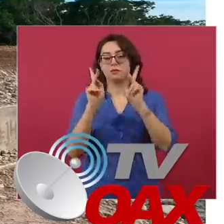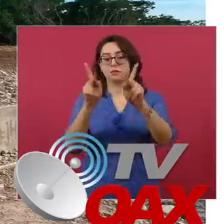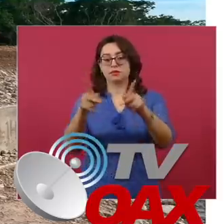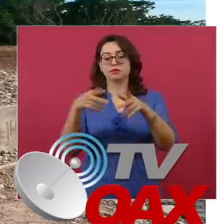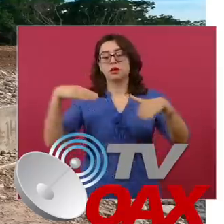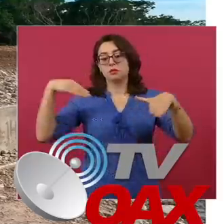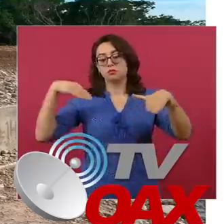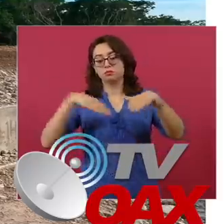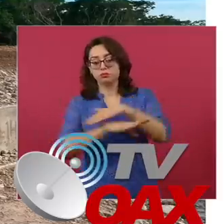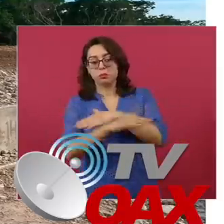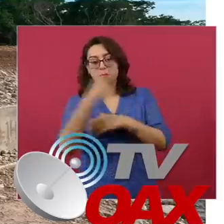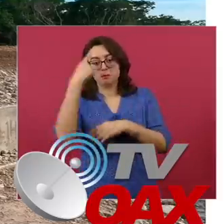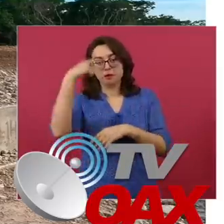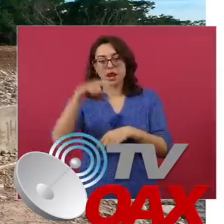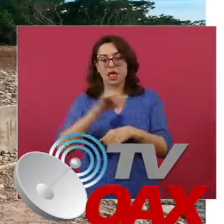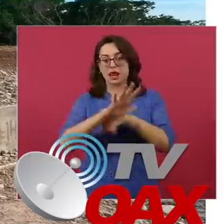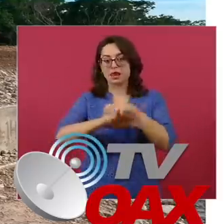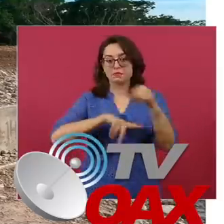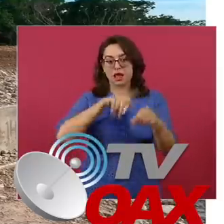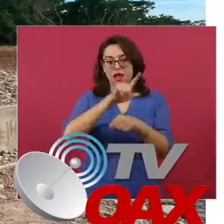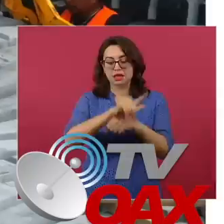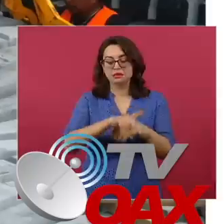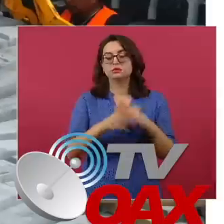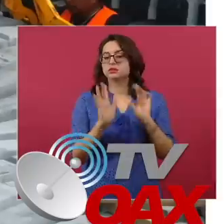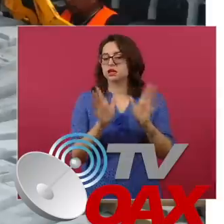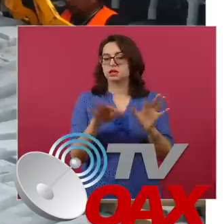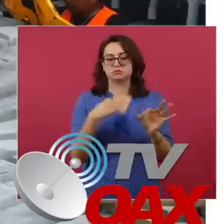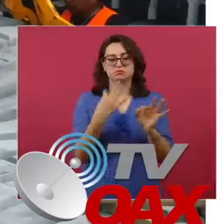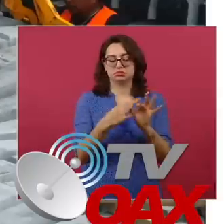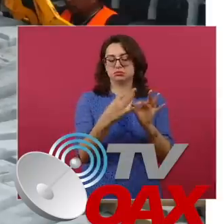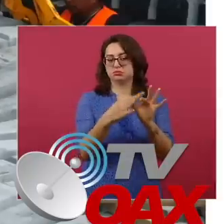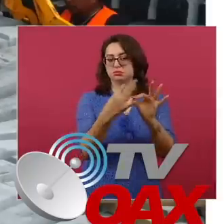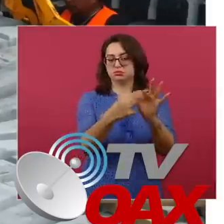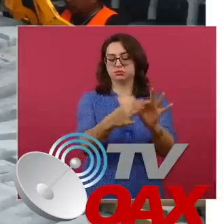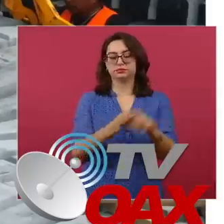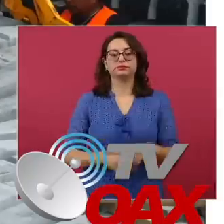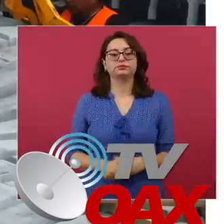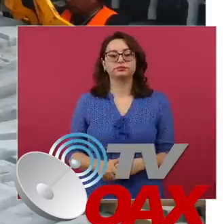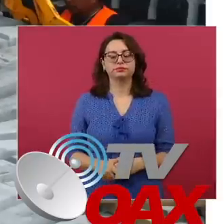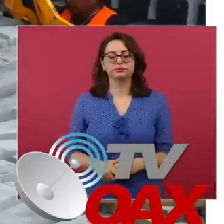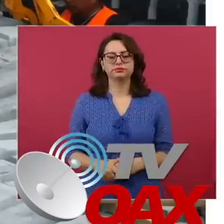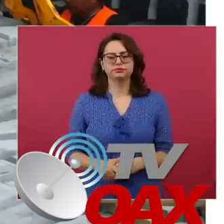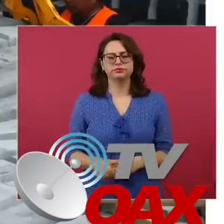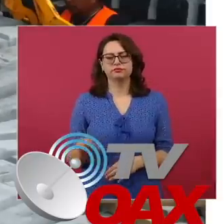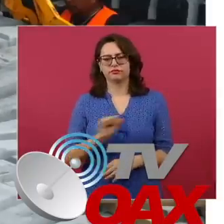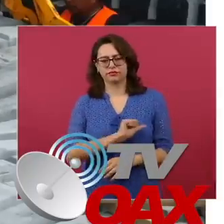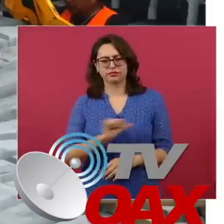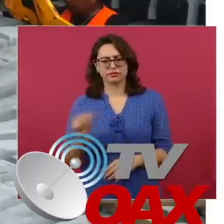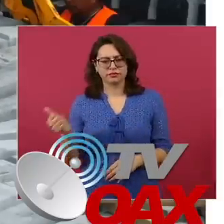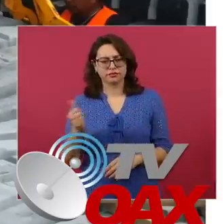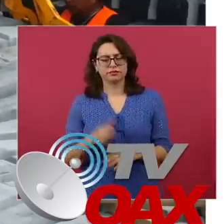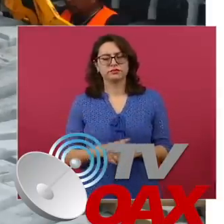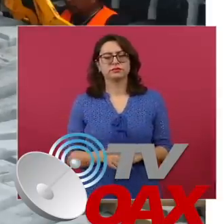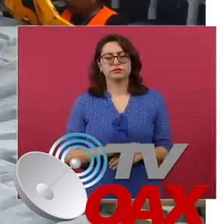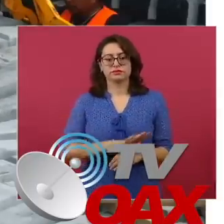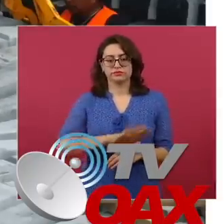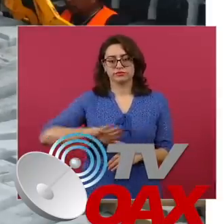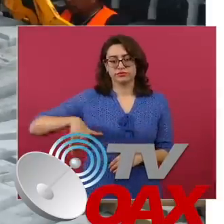La siguiente. En la planta de prefabricados que está ubicada en Exfujá, ya se tienen fabricadas y almacenadas